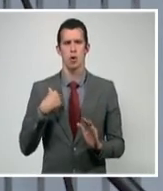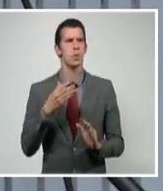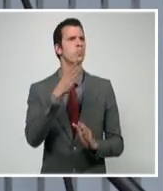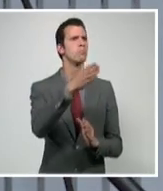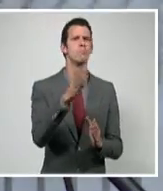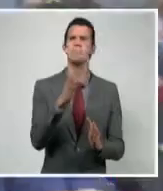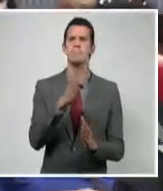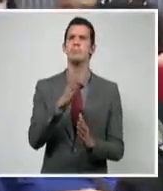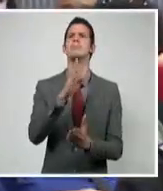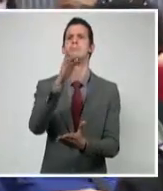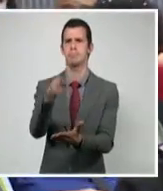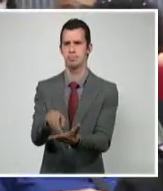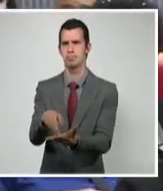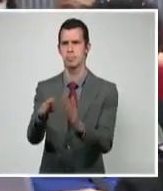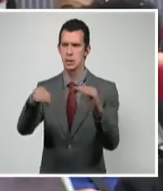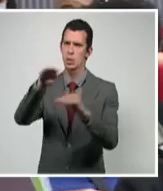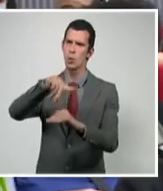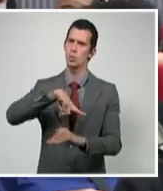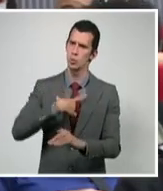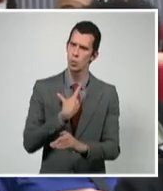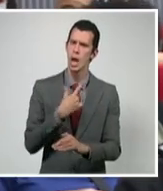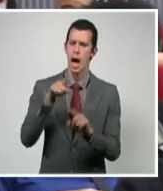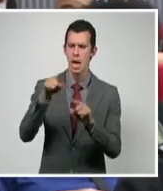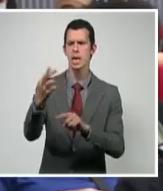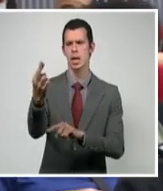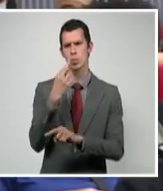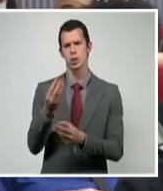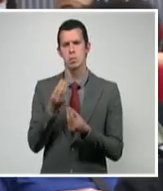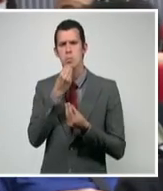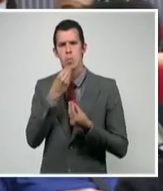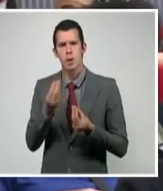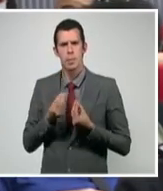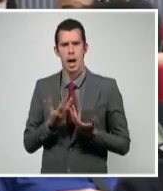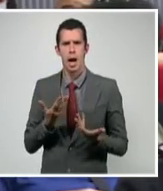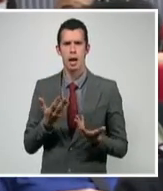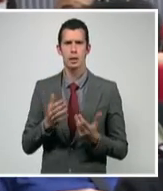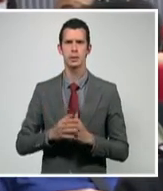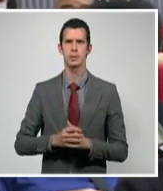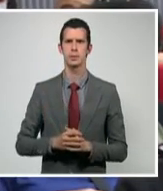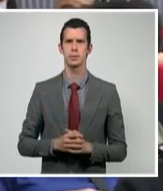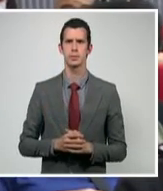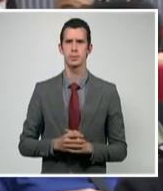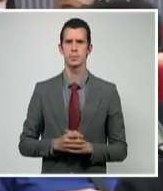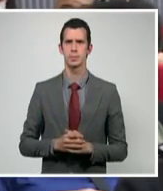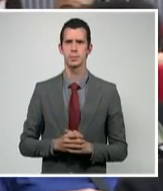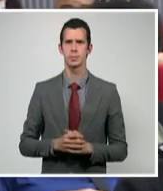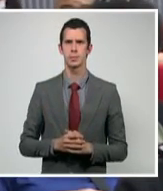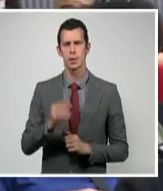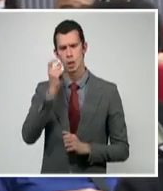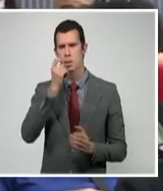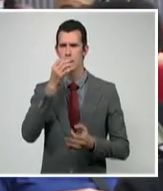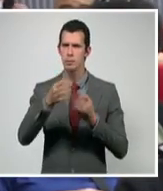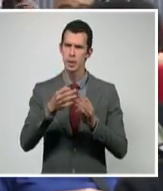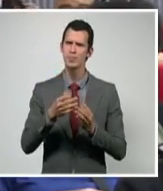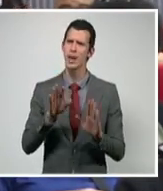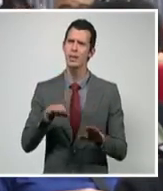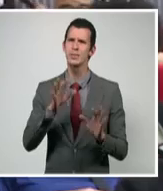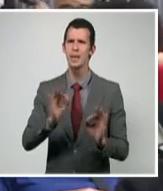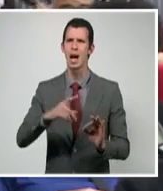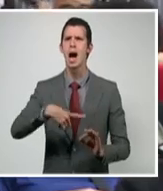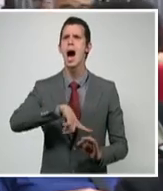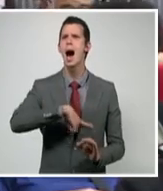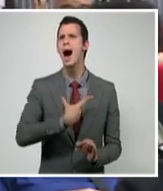era en el Ministerio de Cultura. Todos los que tratamos de ser parte del mundo artístico sabemos lo crítico que es muchas veces el cine, que es muchas veces las artes